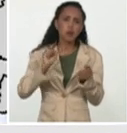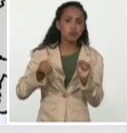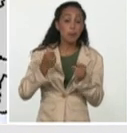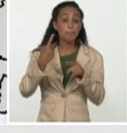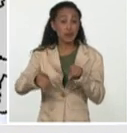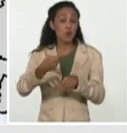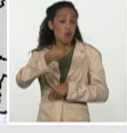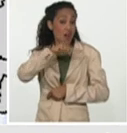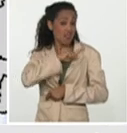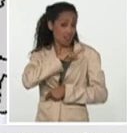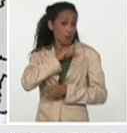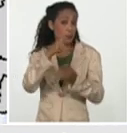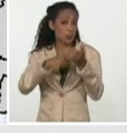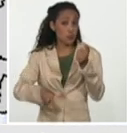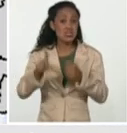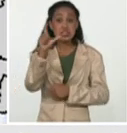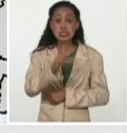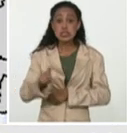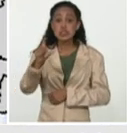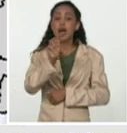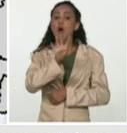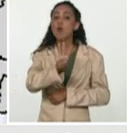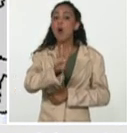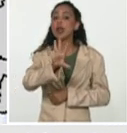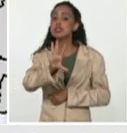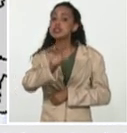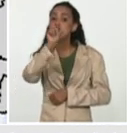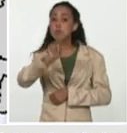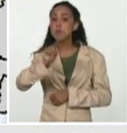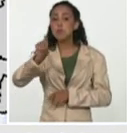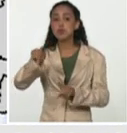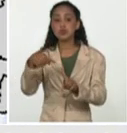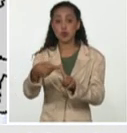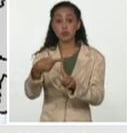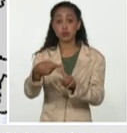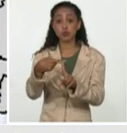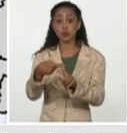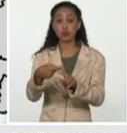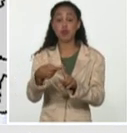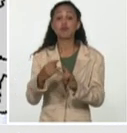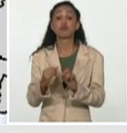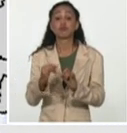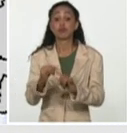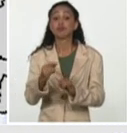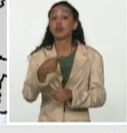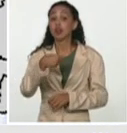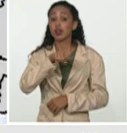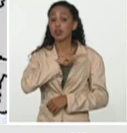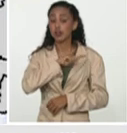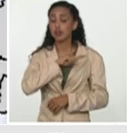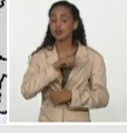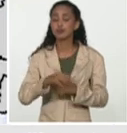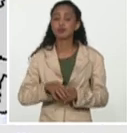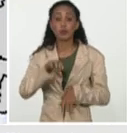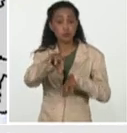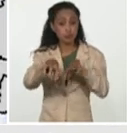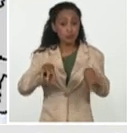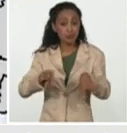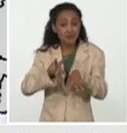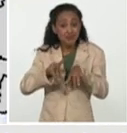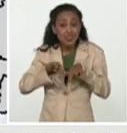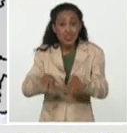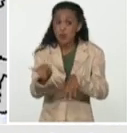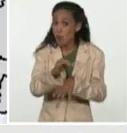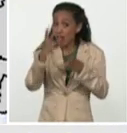Camagüey, con 45 casos diagnosticados, con eventos que aportan un